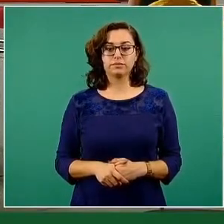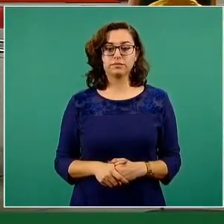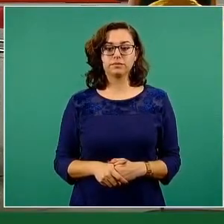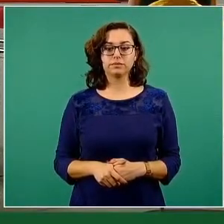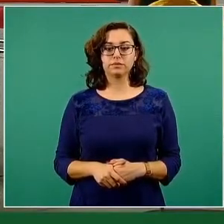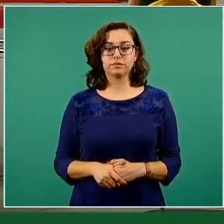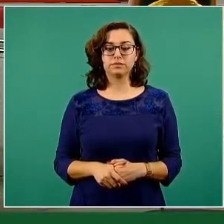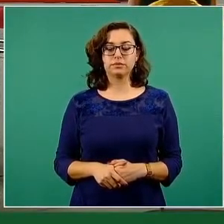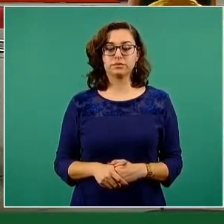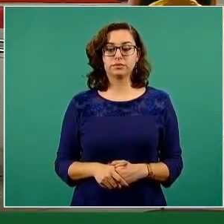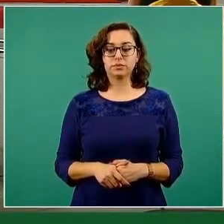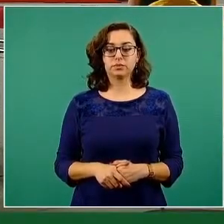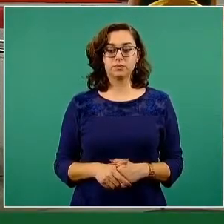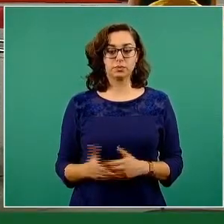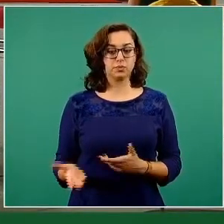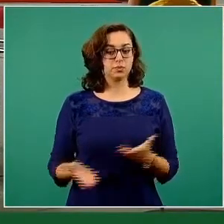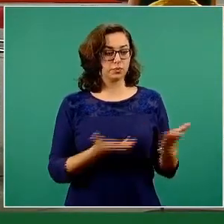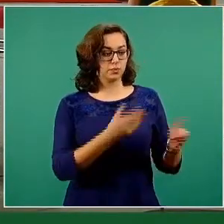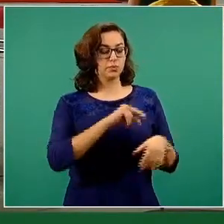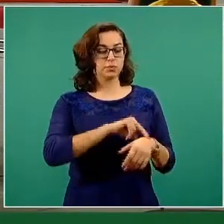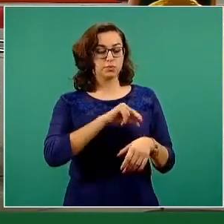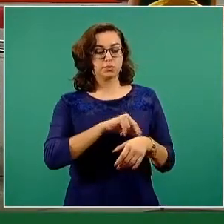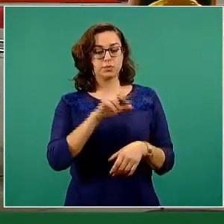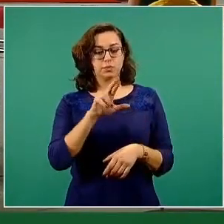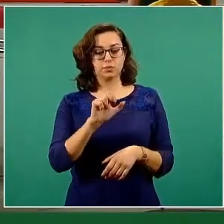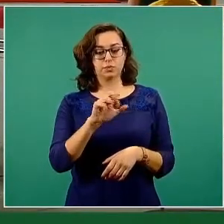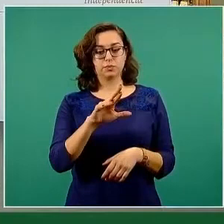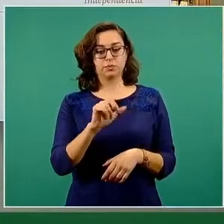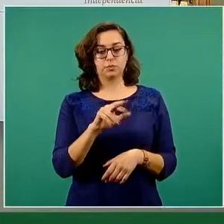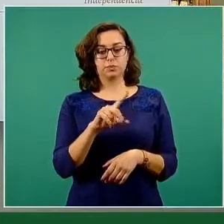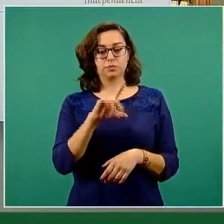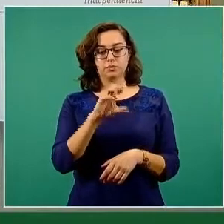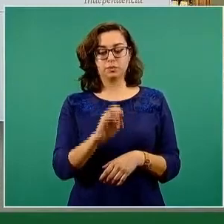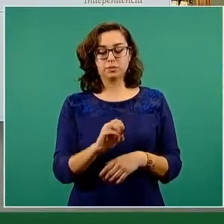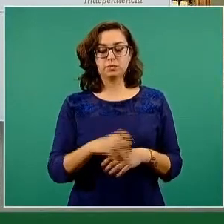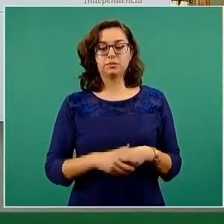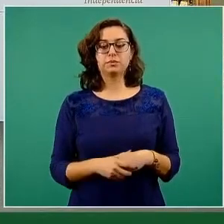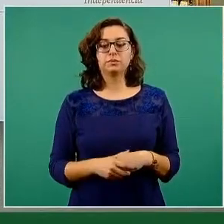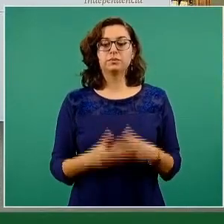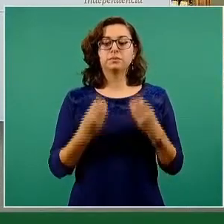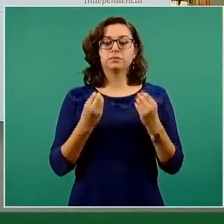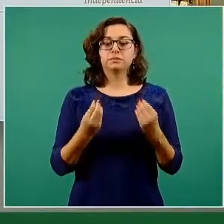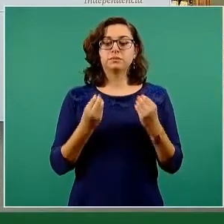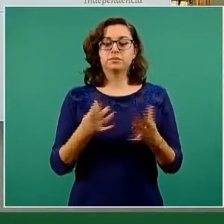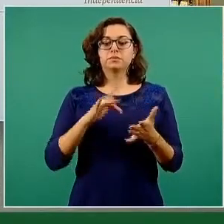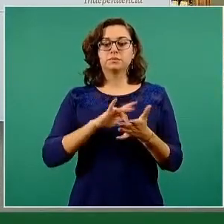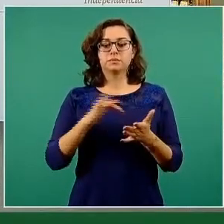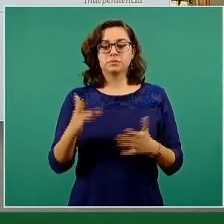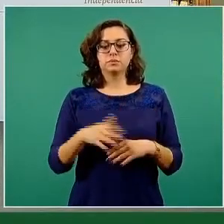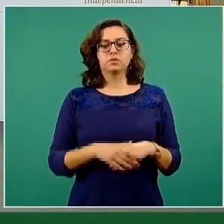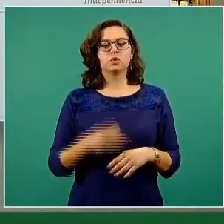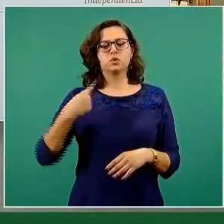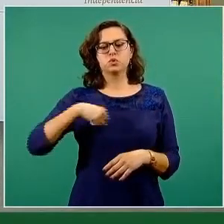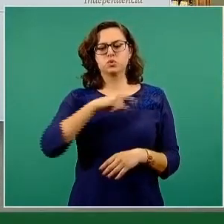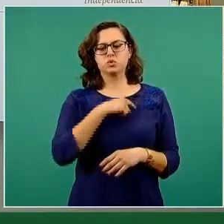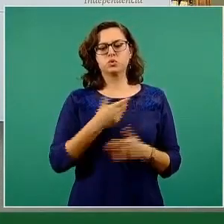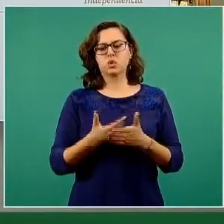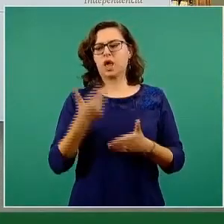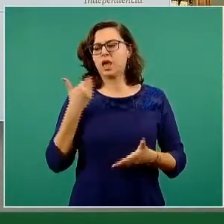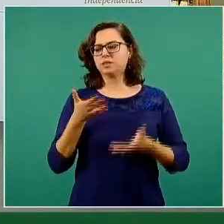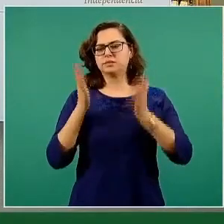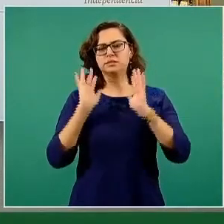comentas? Con gusto. Doctor Ricardo Cortés. Muchas gracias. Como lo hemos comentado en otras ocasiones,